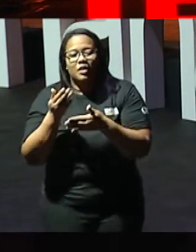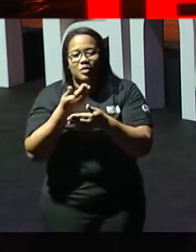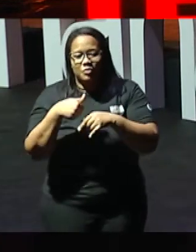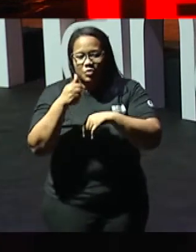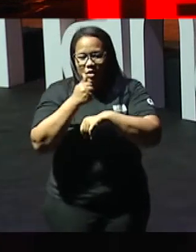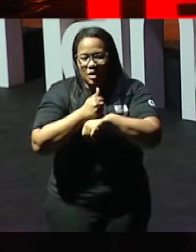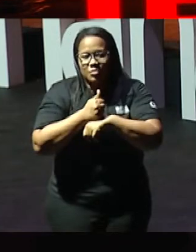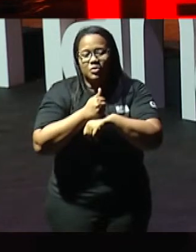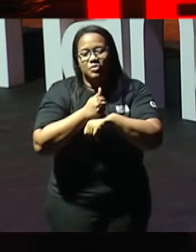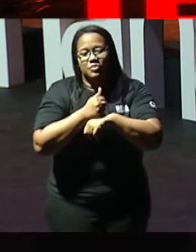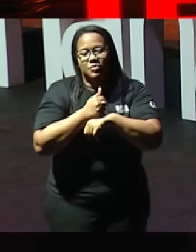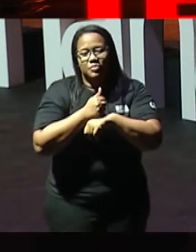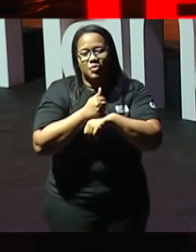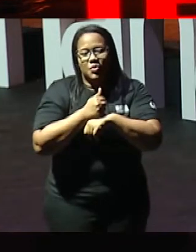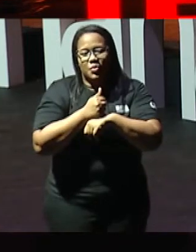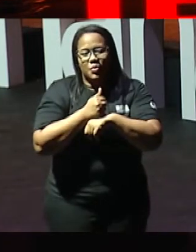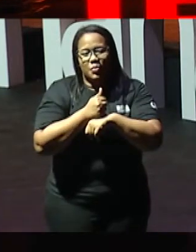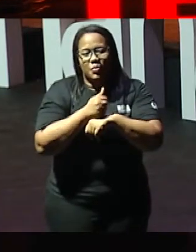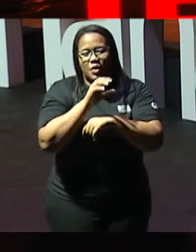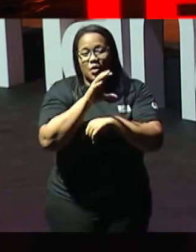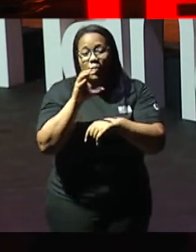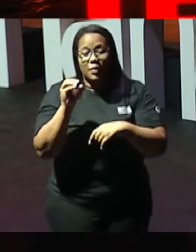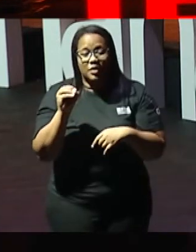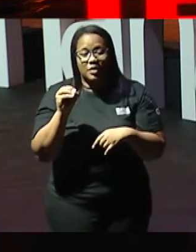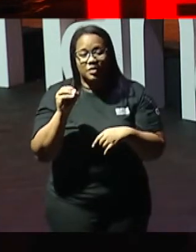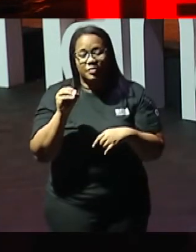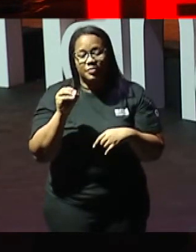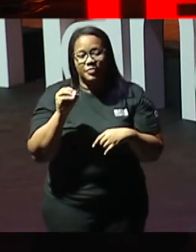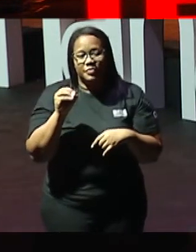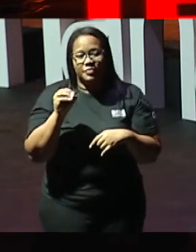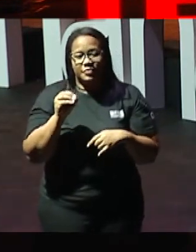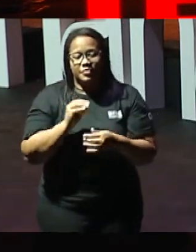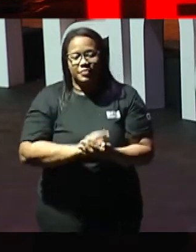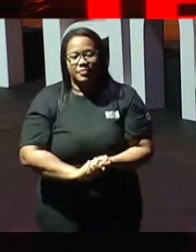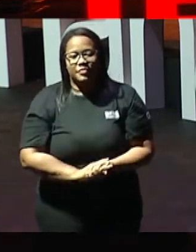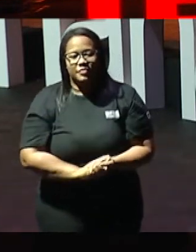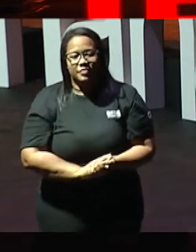compañía que se llama guerrero feo march esa compañía